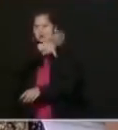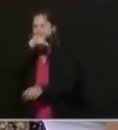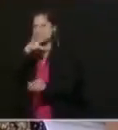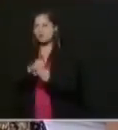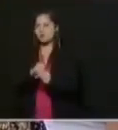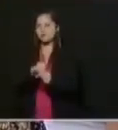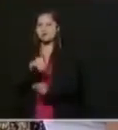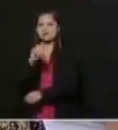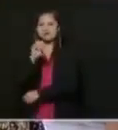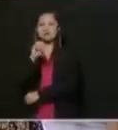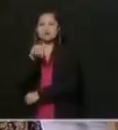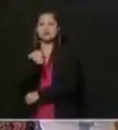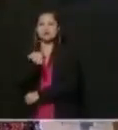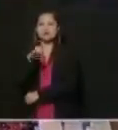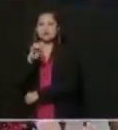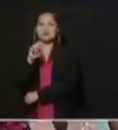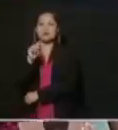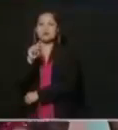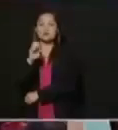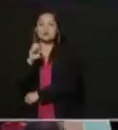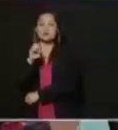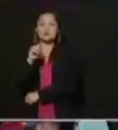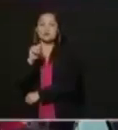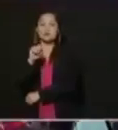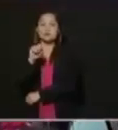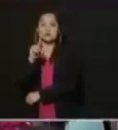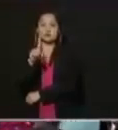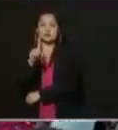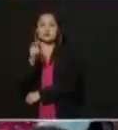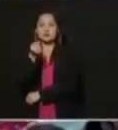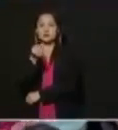Meteol, que así sea. Que así sea.